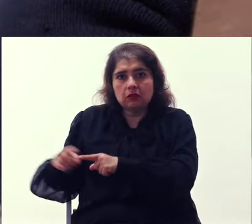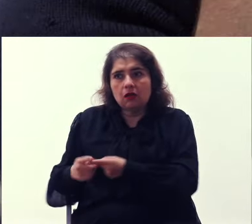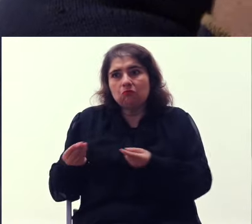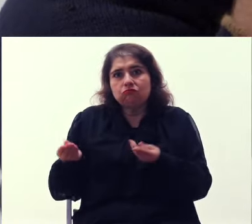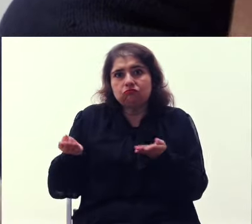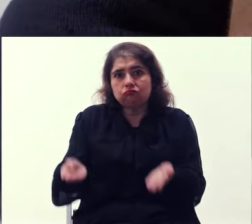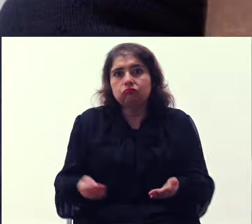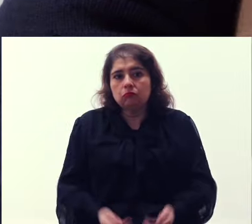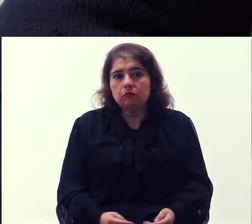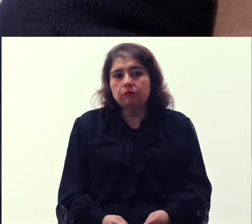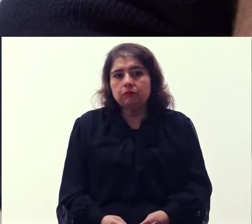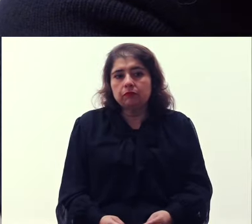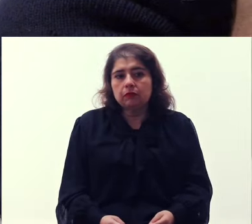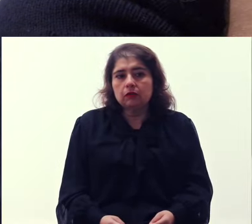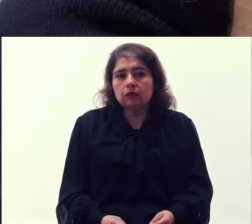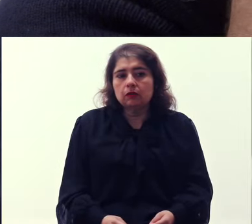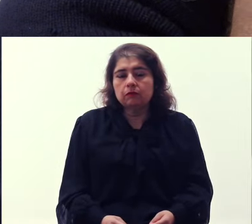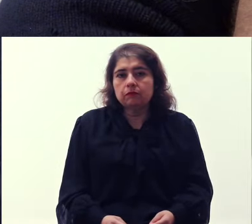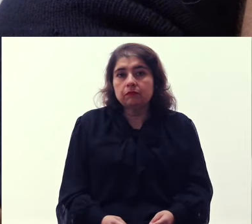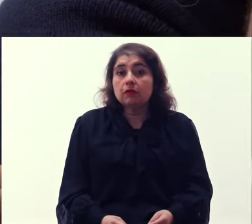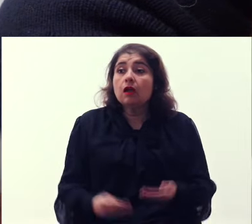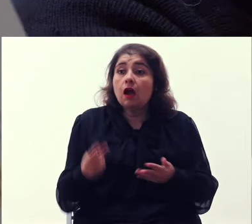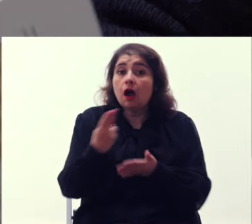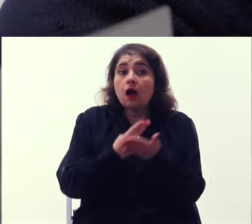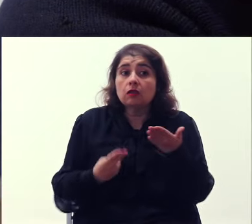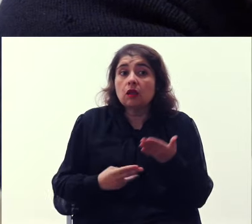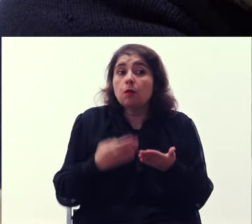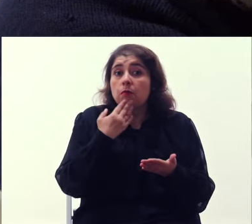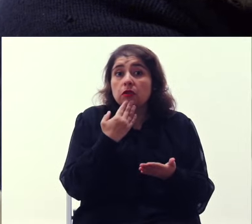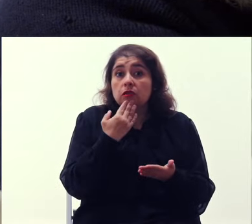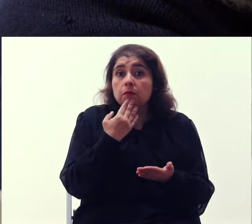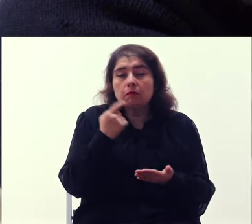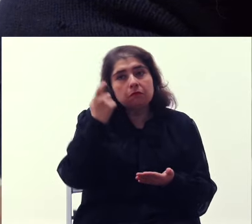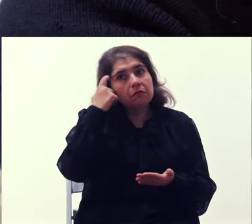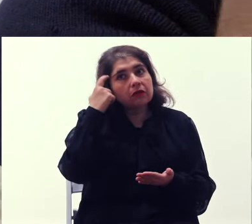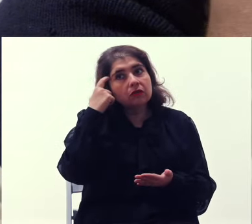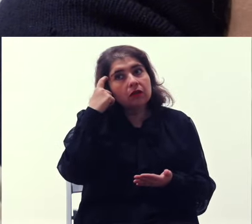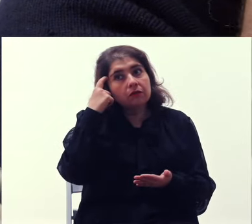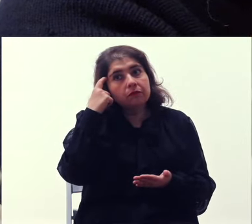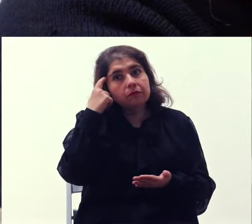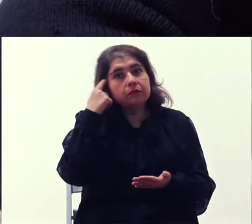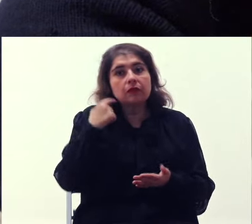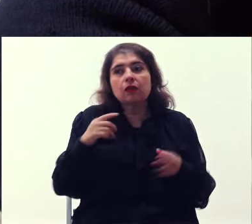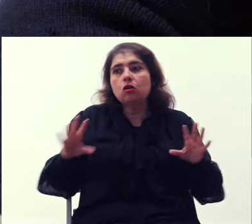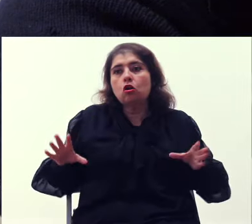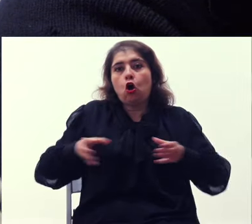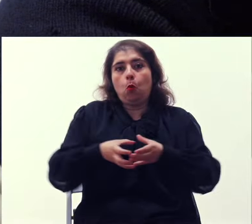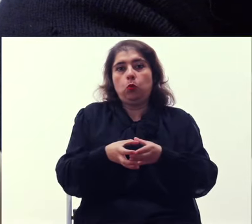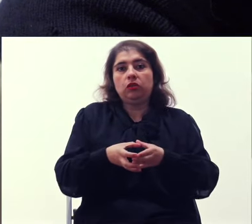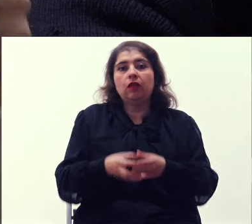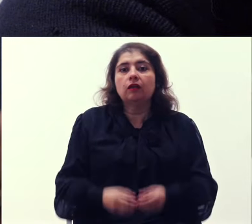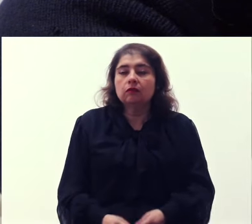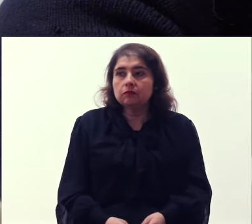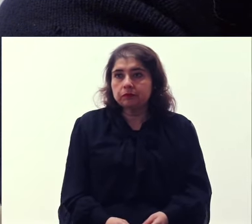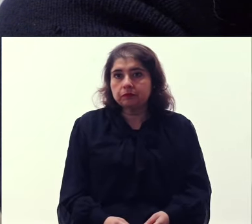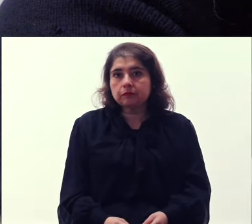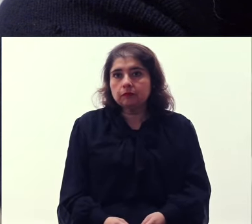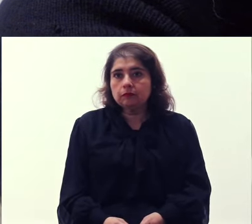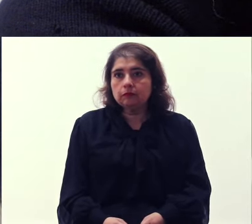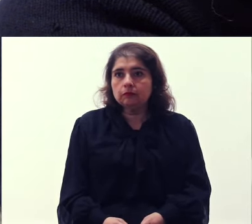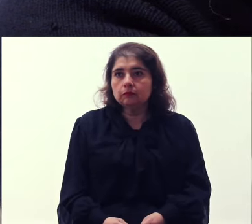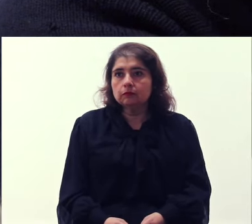que quieren de alguna manera acceder también al arte, sino que de pensarlo realmente como una práctica en